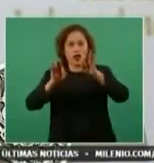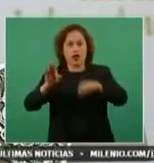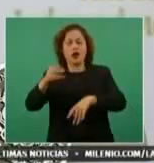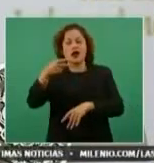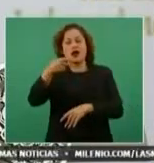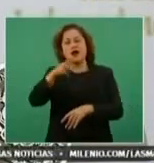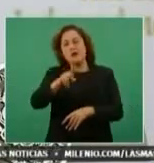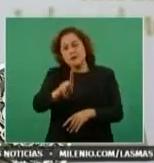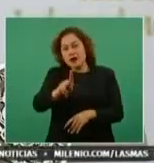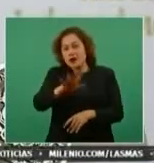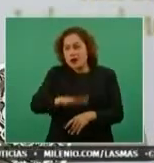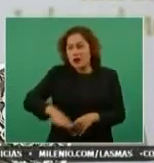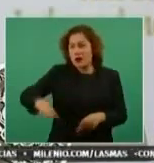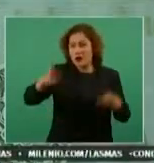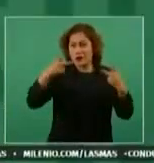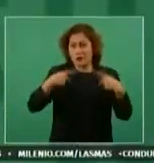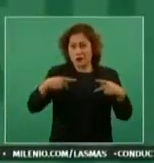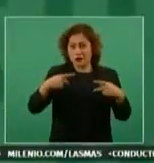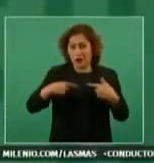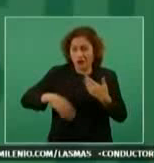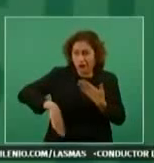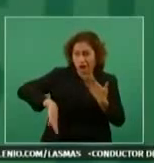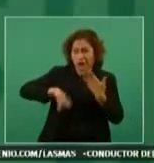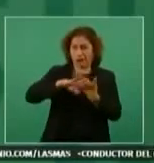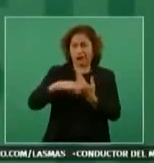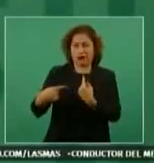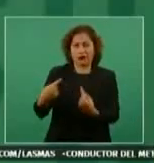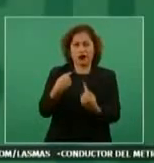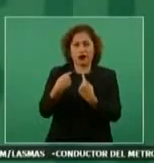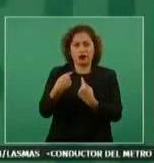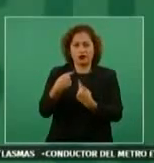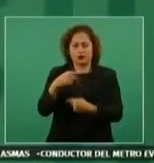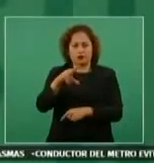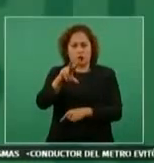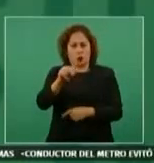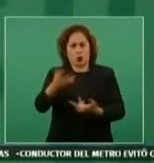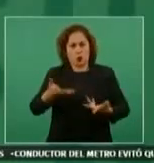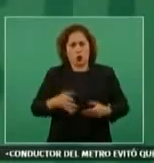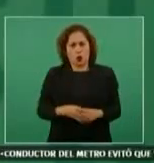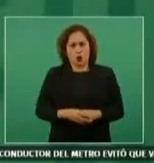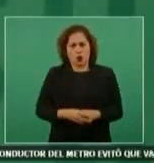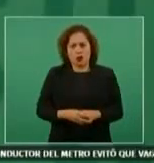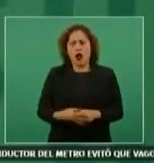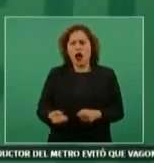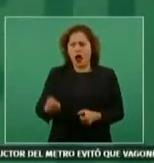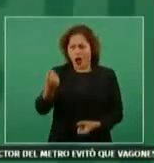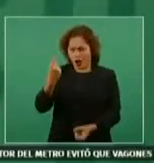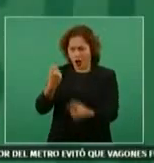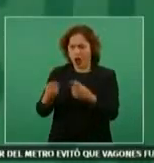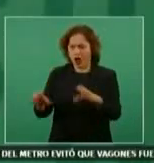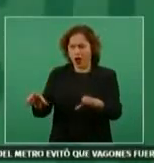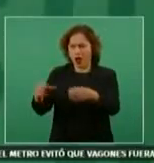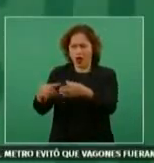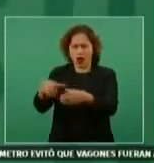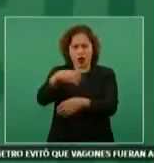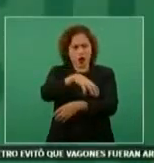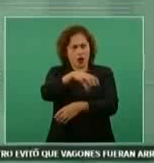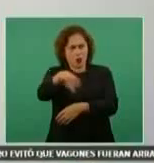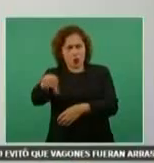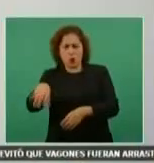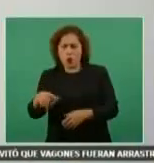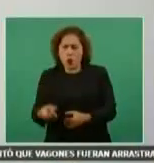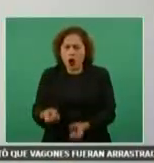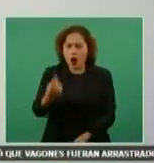en contra del gobierno. O salen, pero muy pocos. Nada que